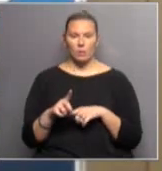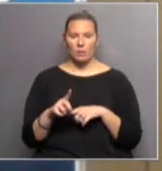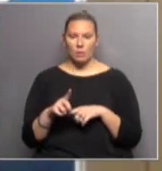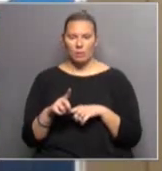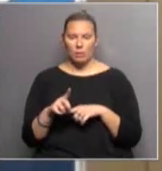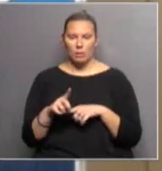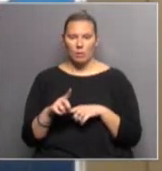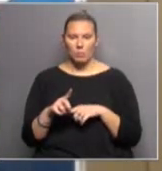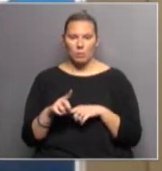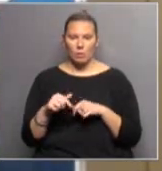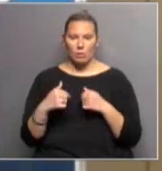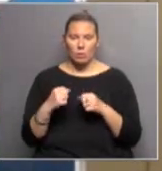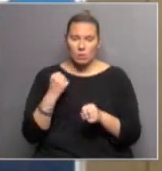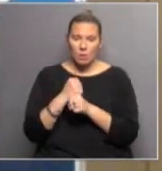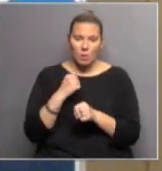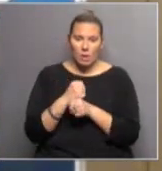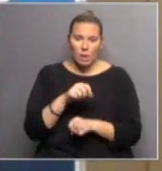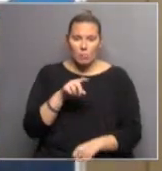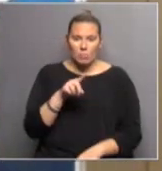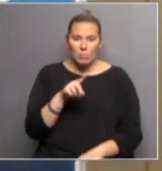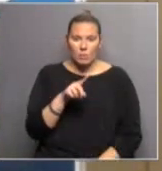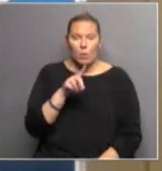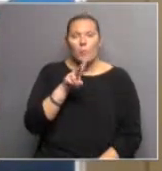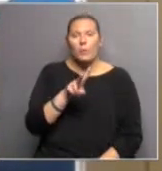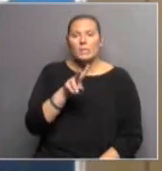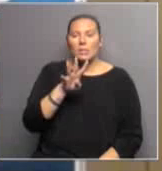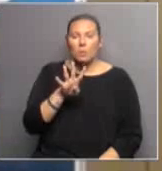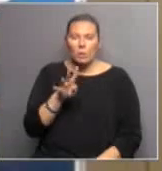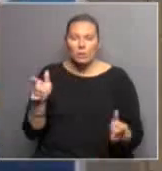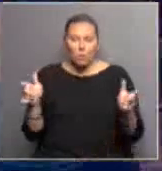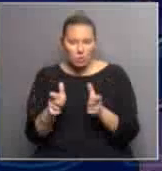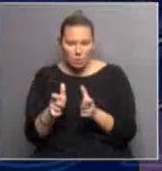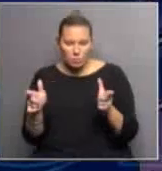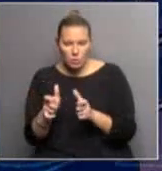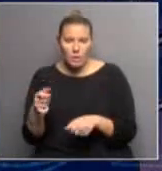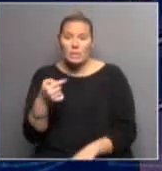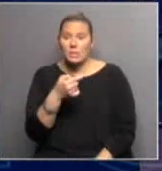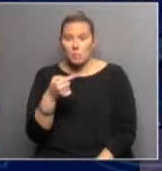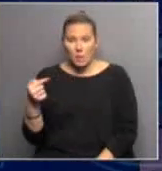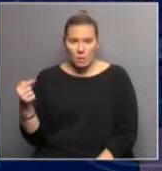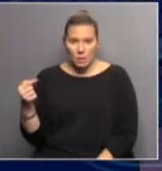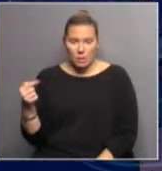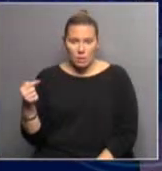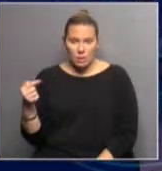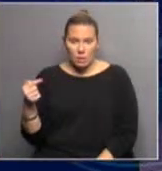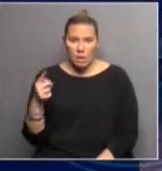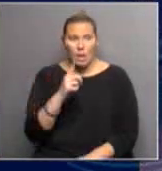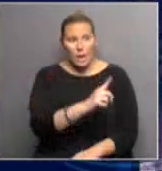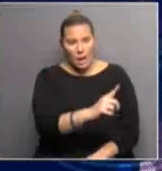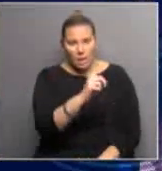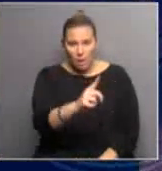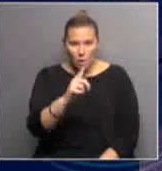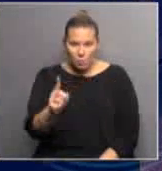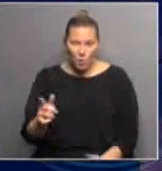si bien nosotros trabajamos durante 24 sesiones o reuniones semanales con cada usuario a